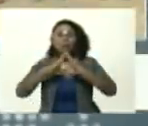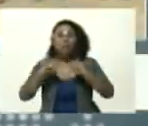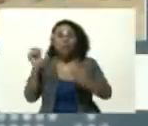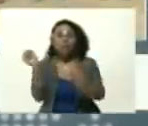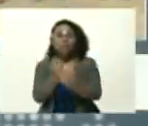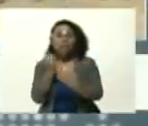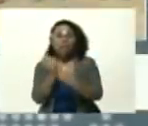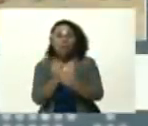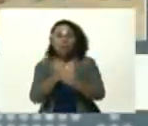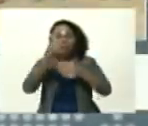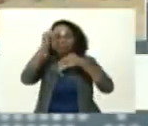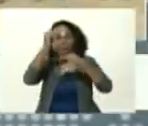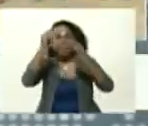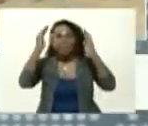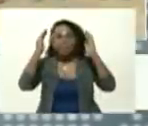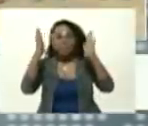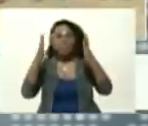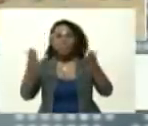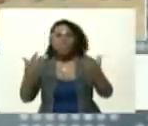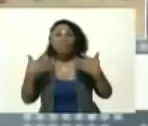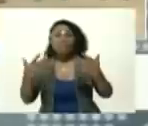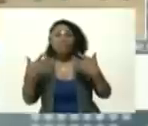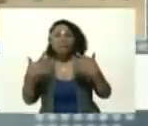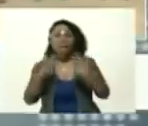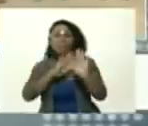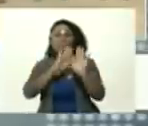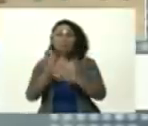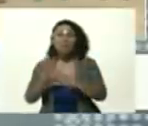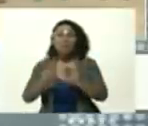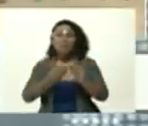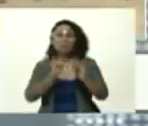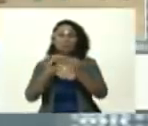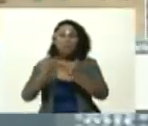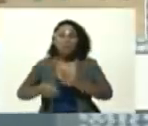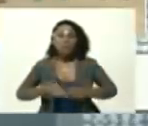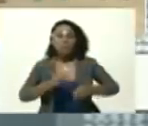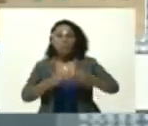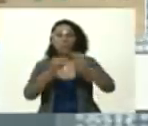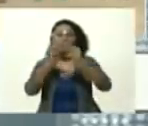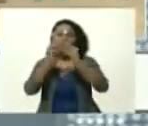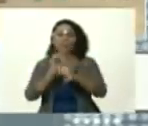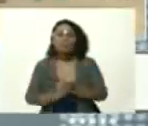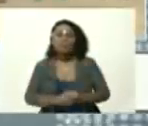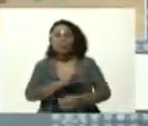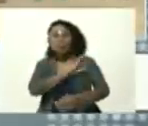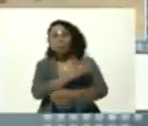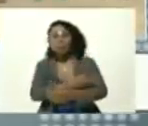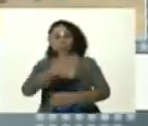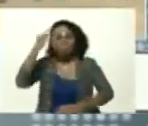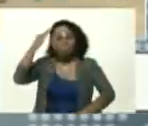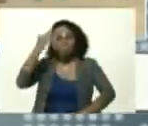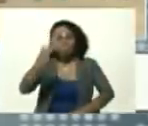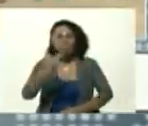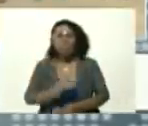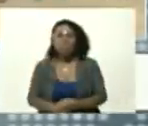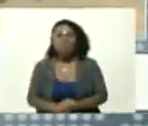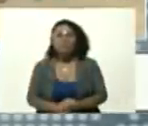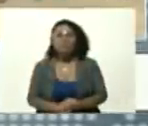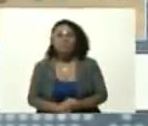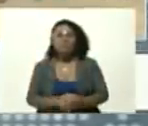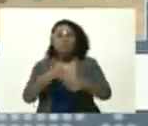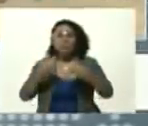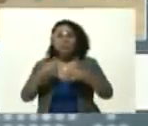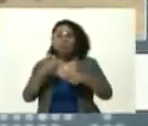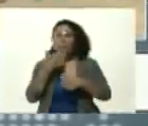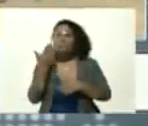labores de atención, de auxilio, de apoyo, de reconstrucción. El poder militar, ¿ah? En estos